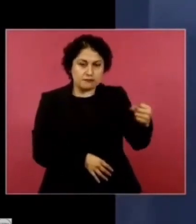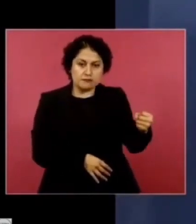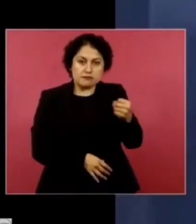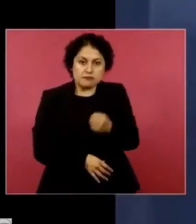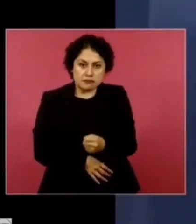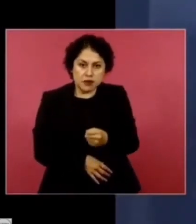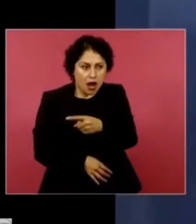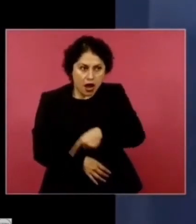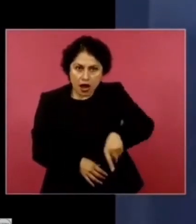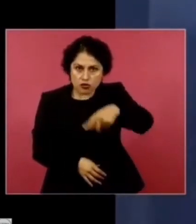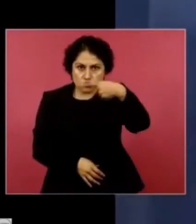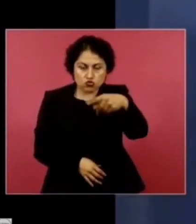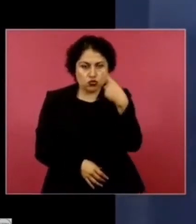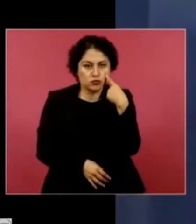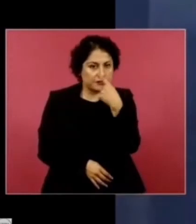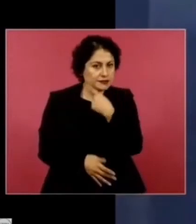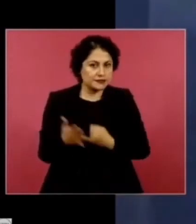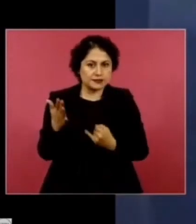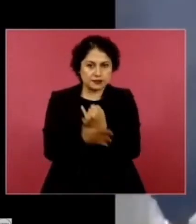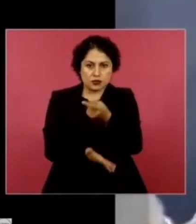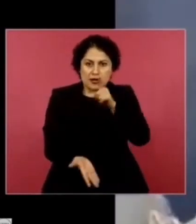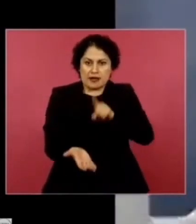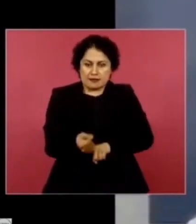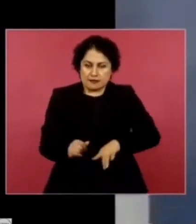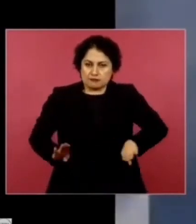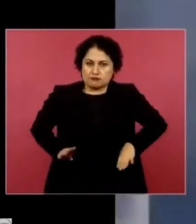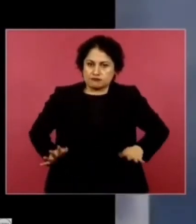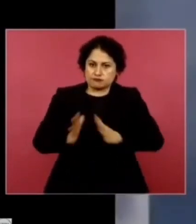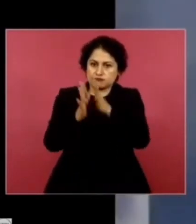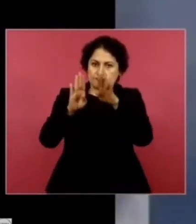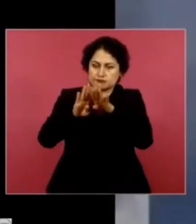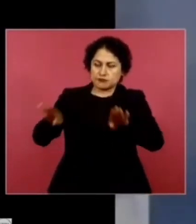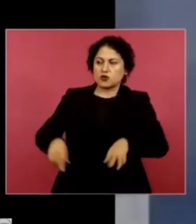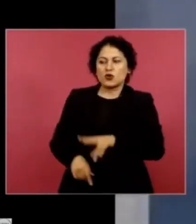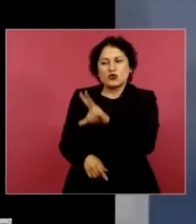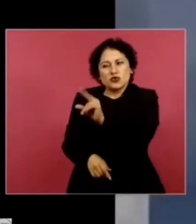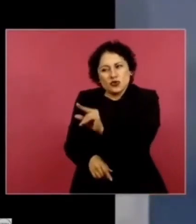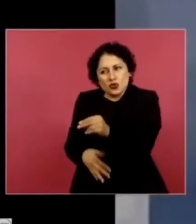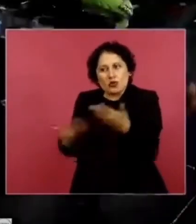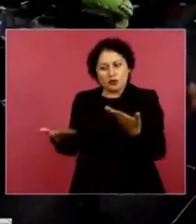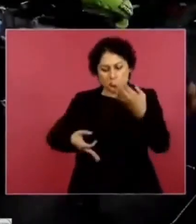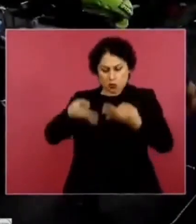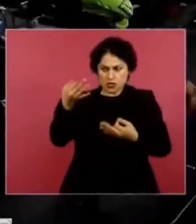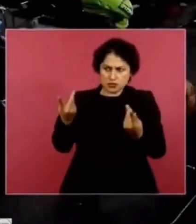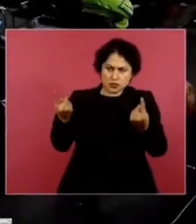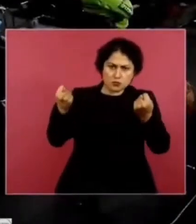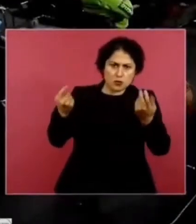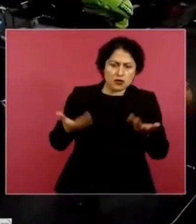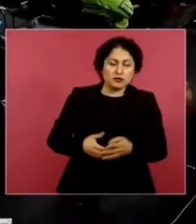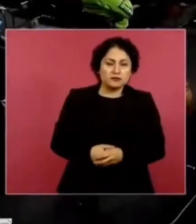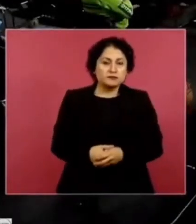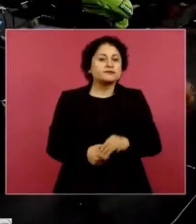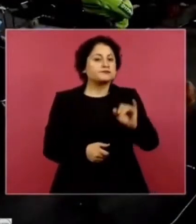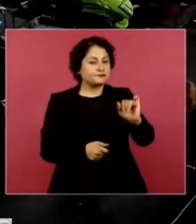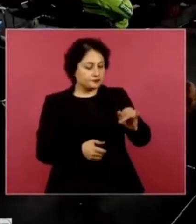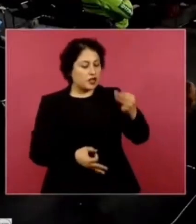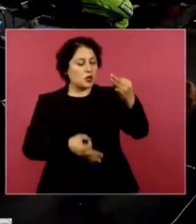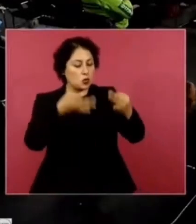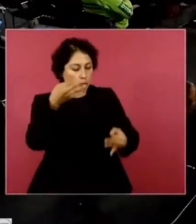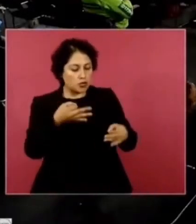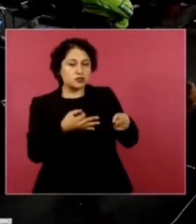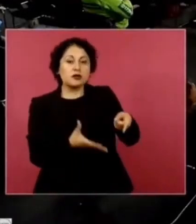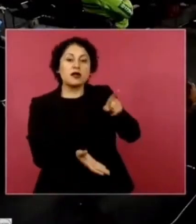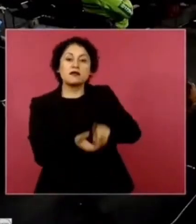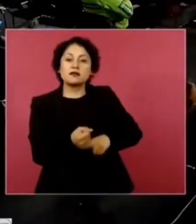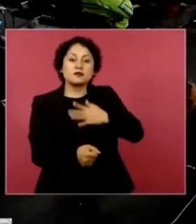el pueblo es el que quita. No, O Andrés sea, Manuel. claro, No, Andrés Manuel. ¿cómo Pero ¿y no? entonces el juicio de desafuero? No, no, pero por eso, si es un juicio, ¿Sí? ¿sí? Injusto,